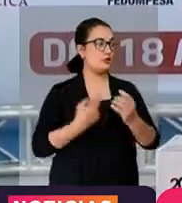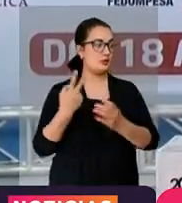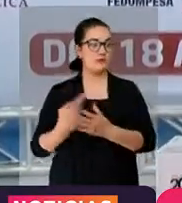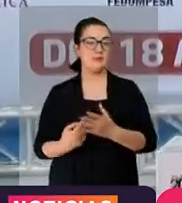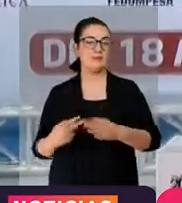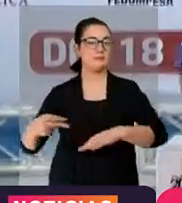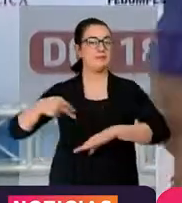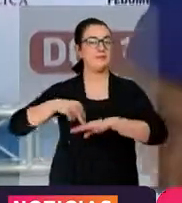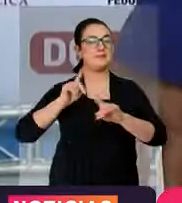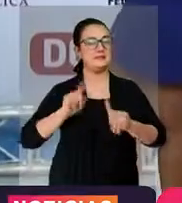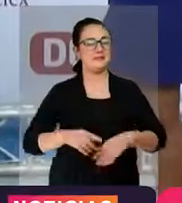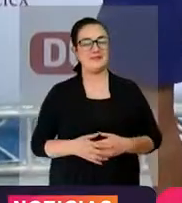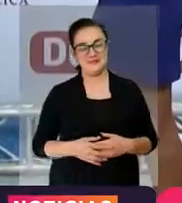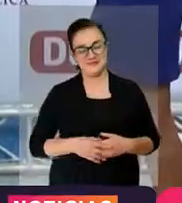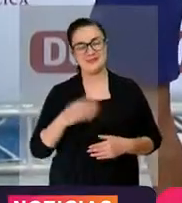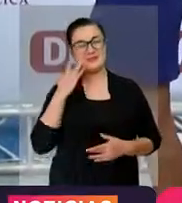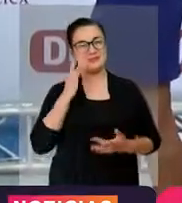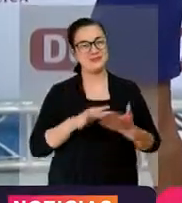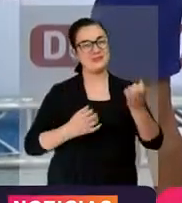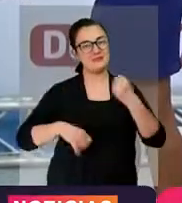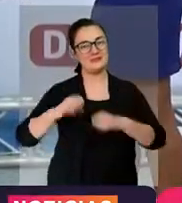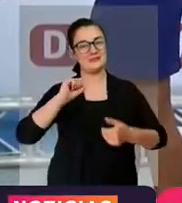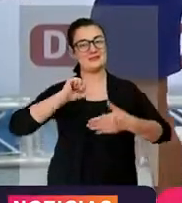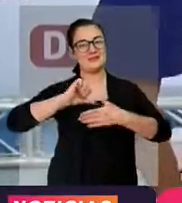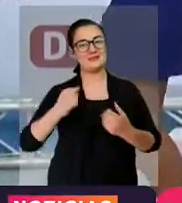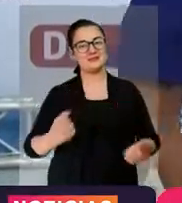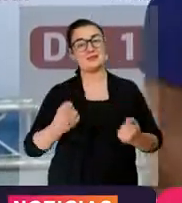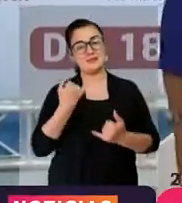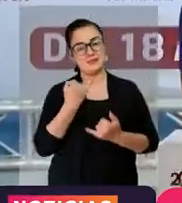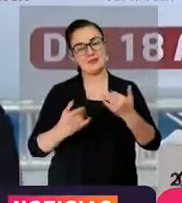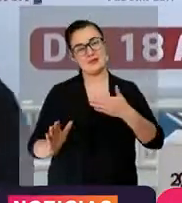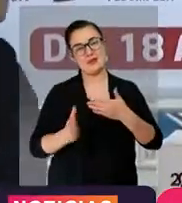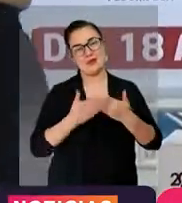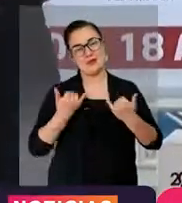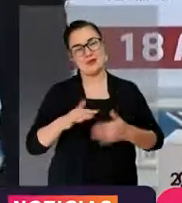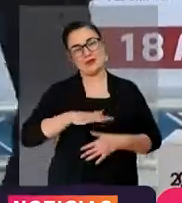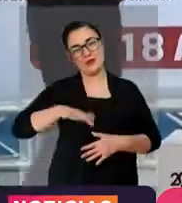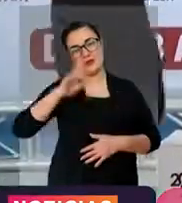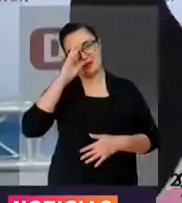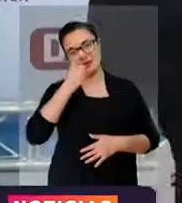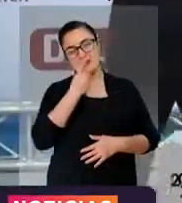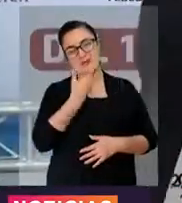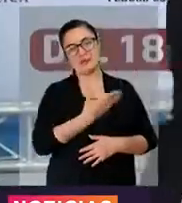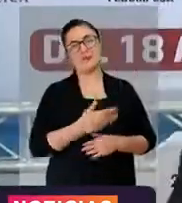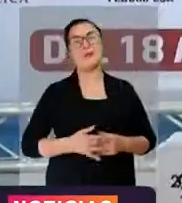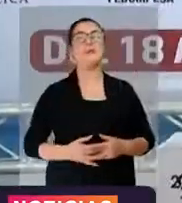en el Campeonato Panamericano de Pesas que concluye hoy en República Dominicana.